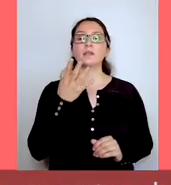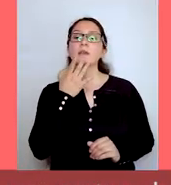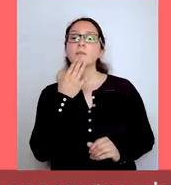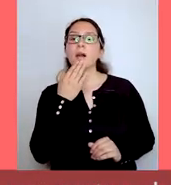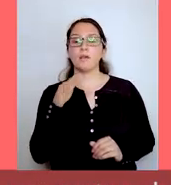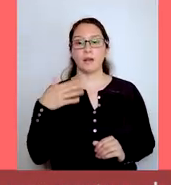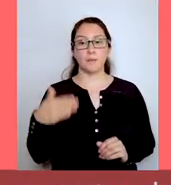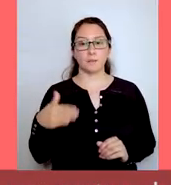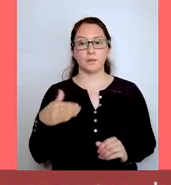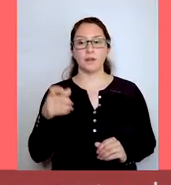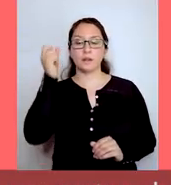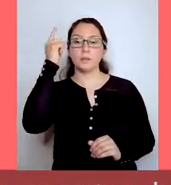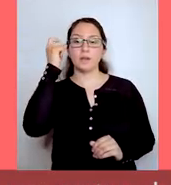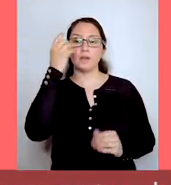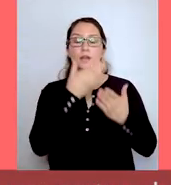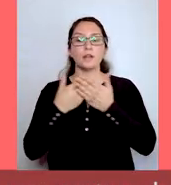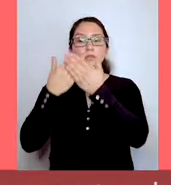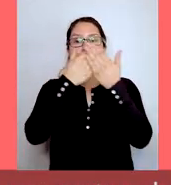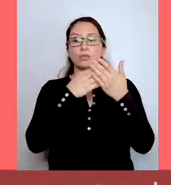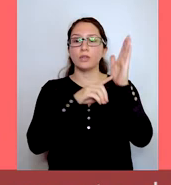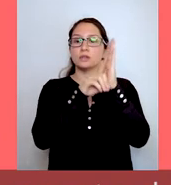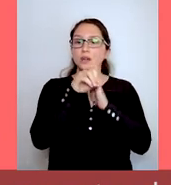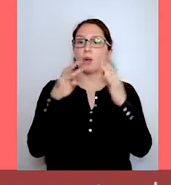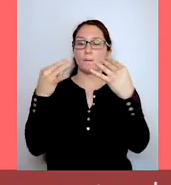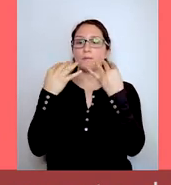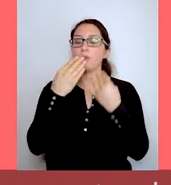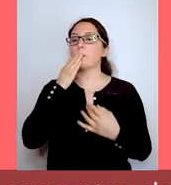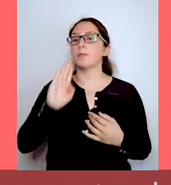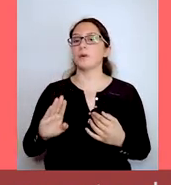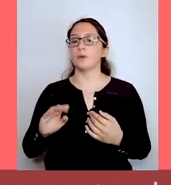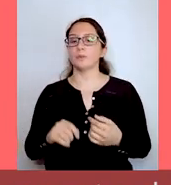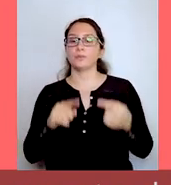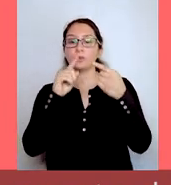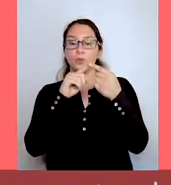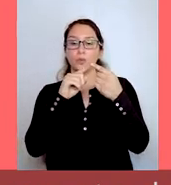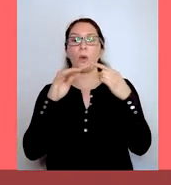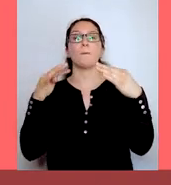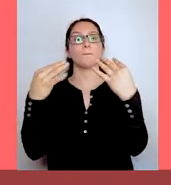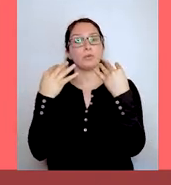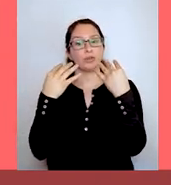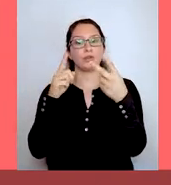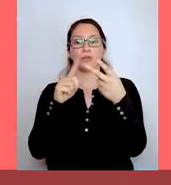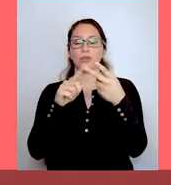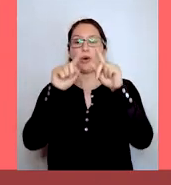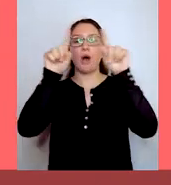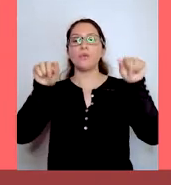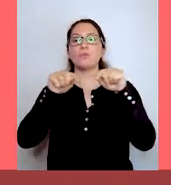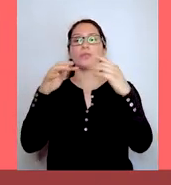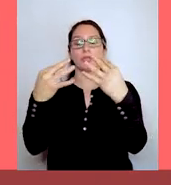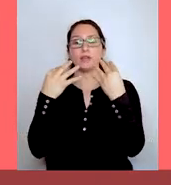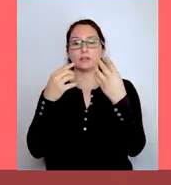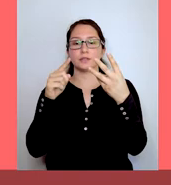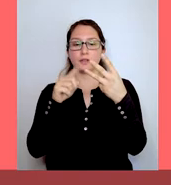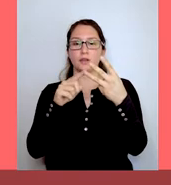Para entender mejor el estudio y desarrollo de públicos, es importante manejar tres conceptos claves: públicos, audiencias